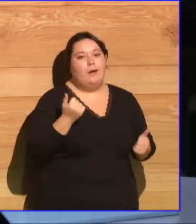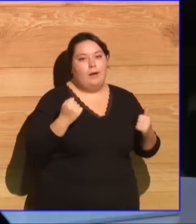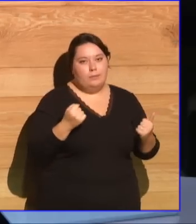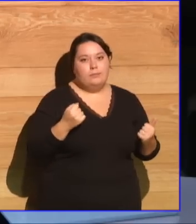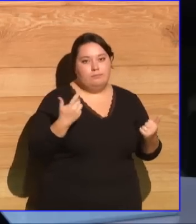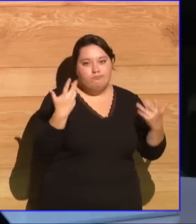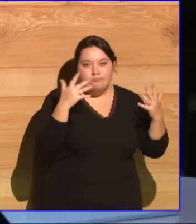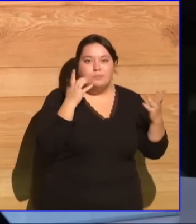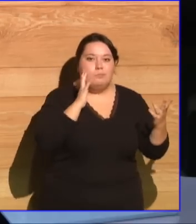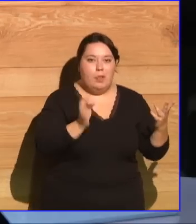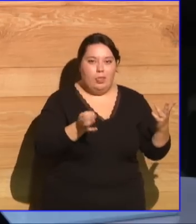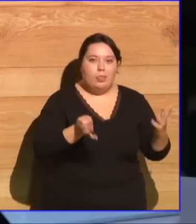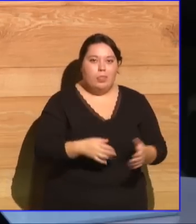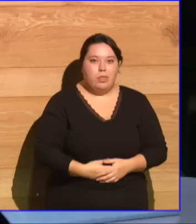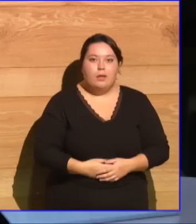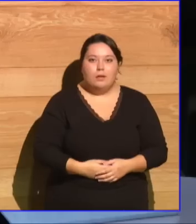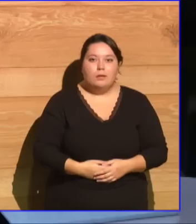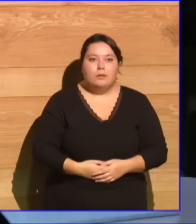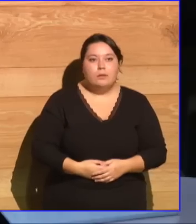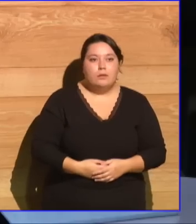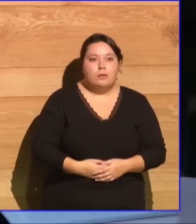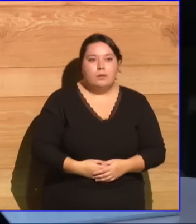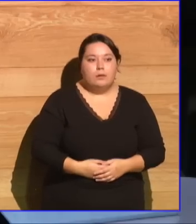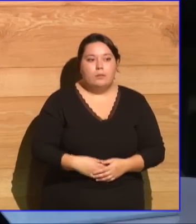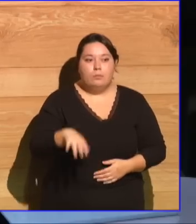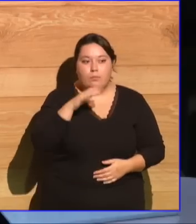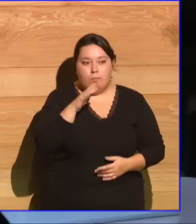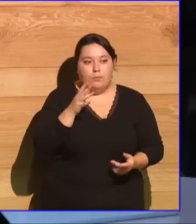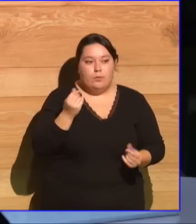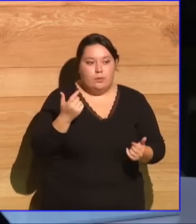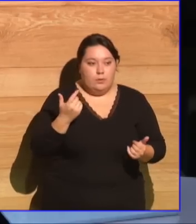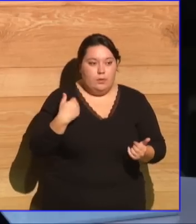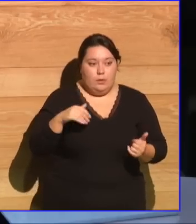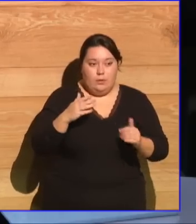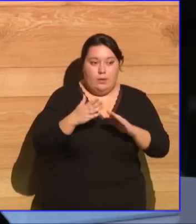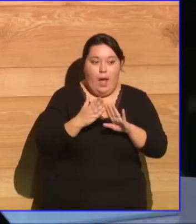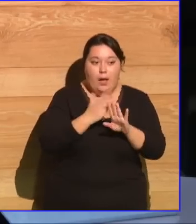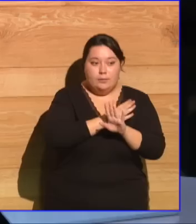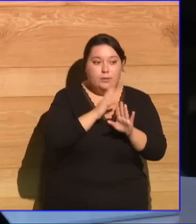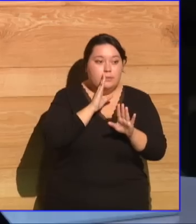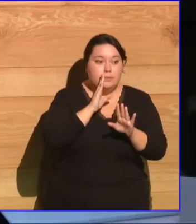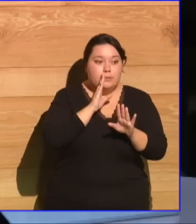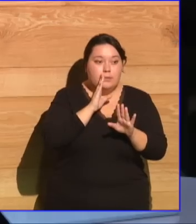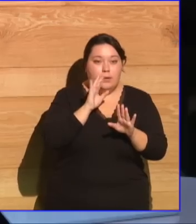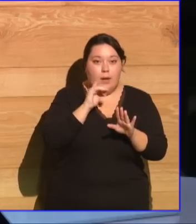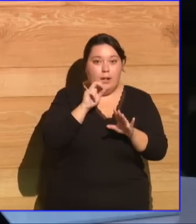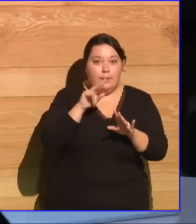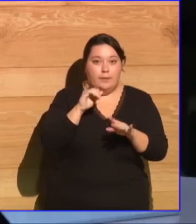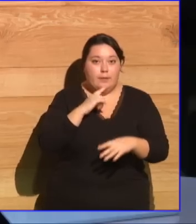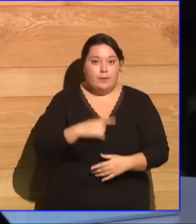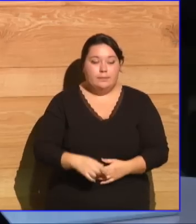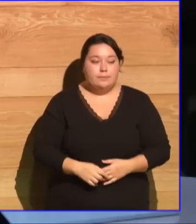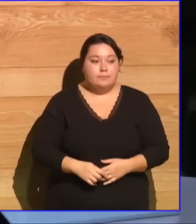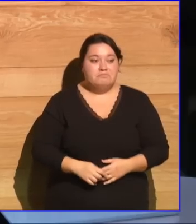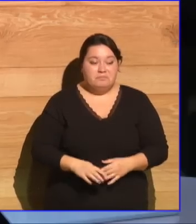cuando tenía, en fin, muchas secuelas en su haber como productor, tal como nos anticipaba antes Javi. Y